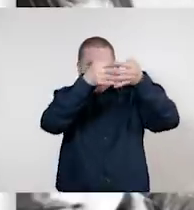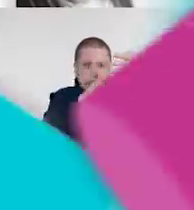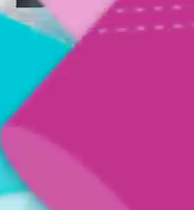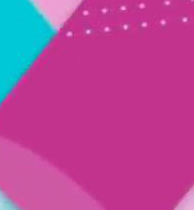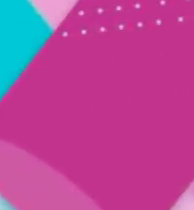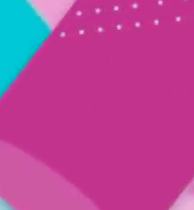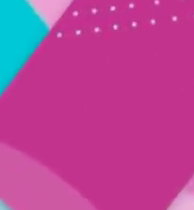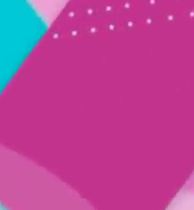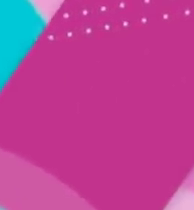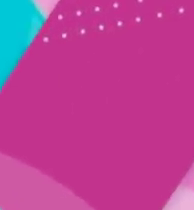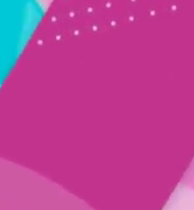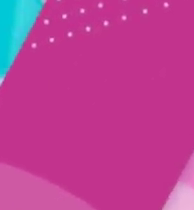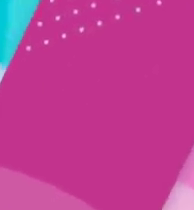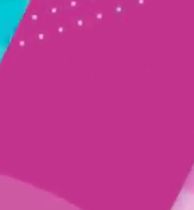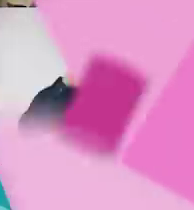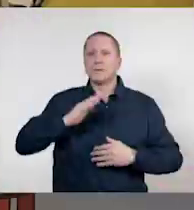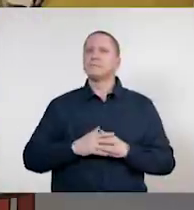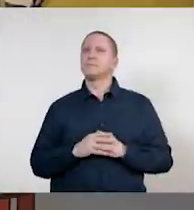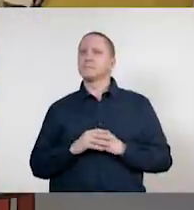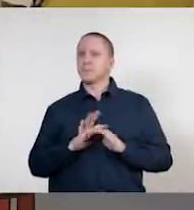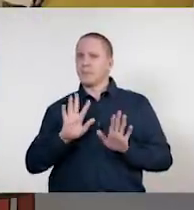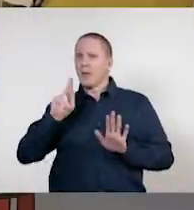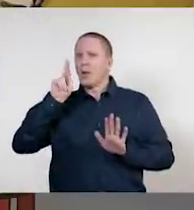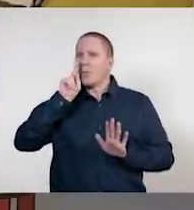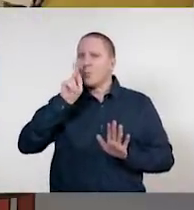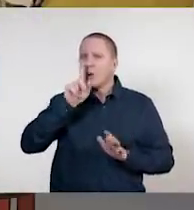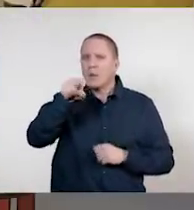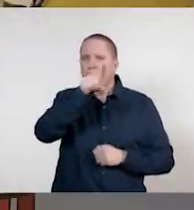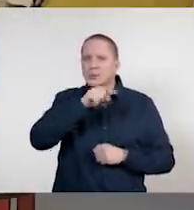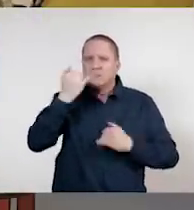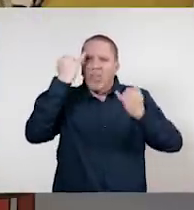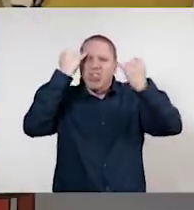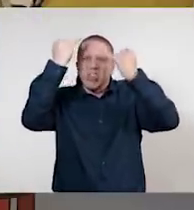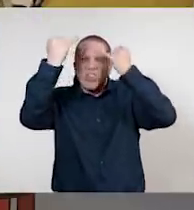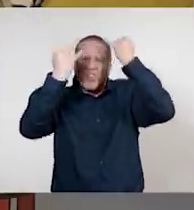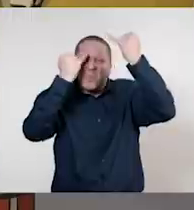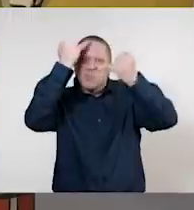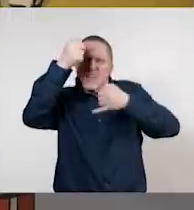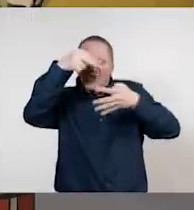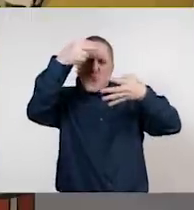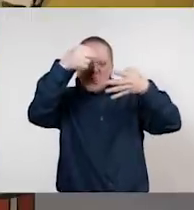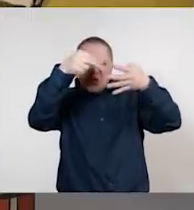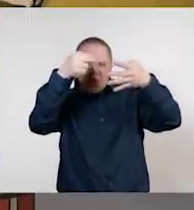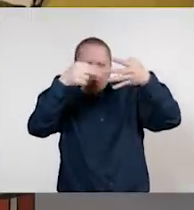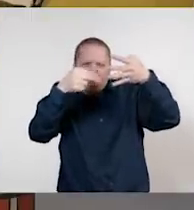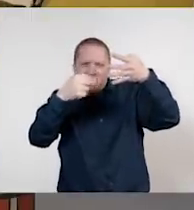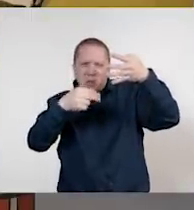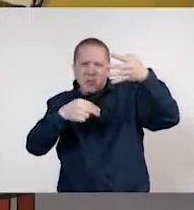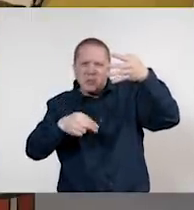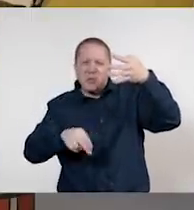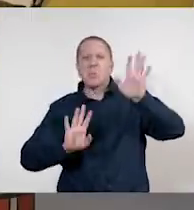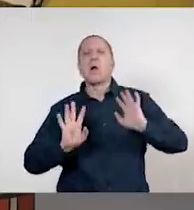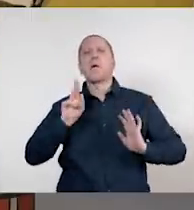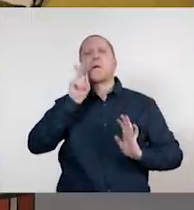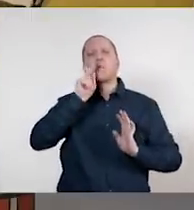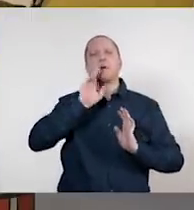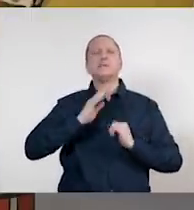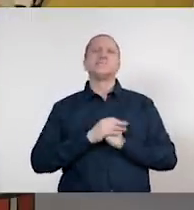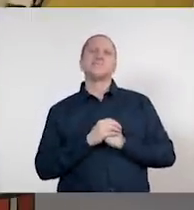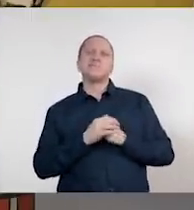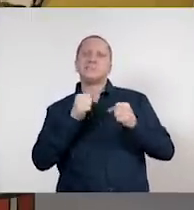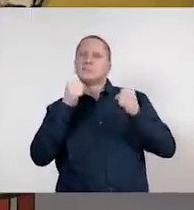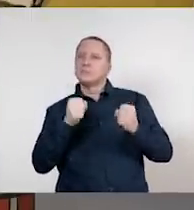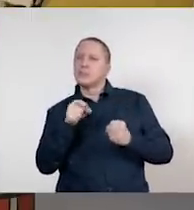supuesto, muchísimos. Te reto a que imaginemos sus nombres. Ok, me encanta el reto. Vamos a